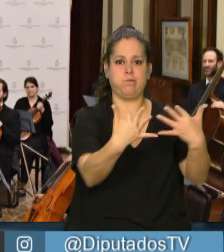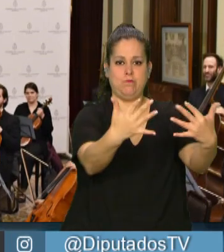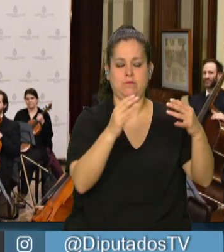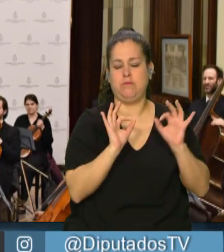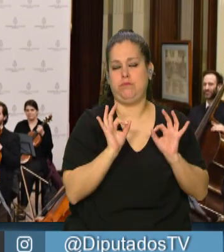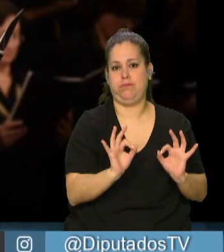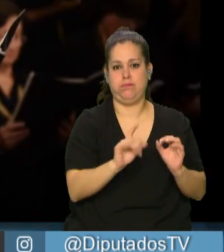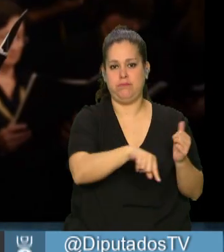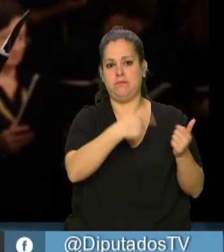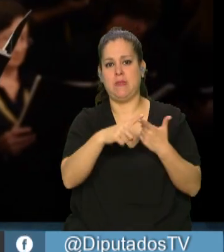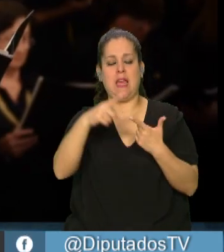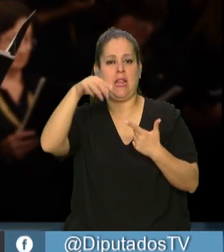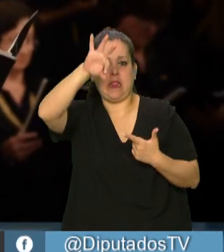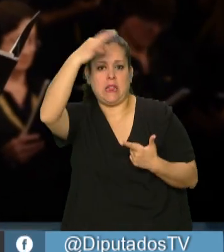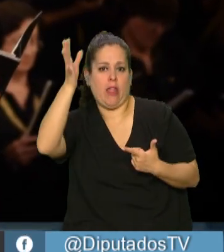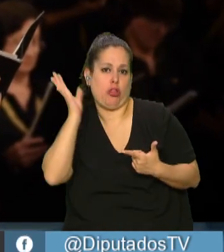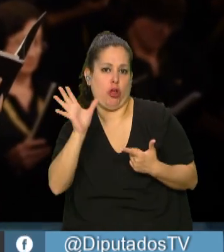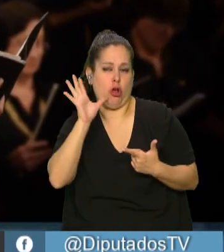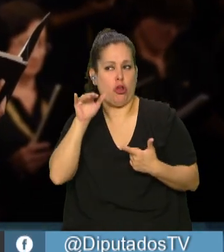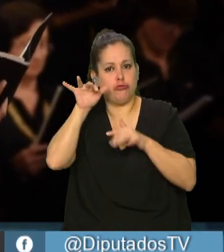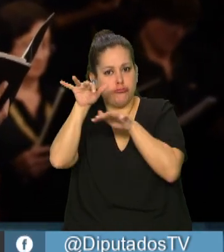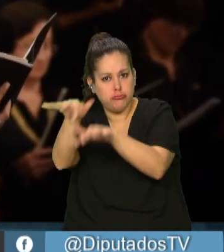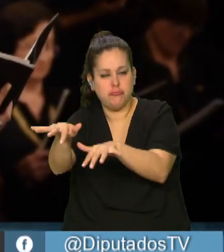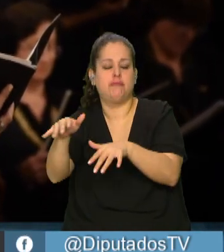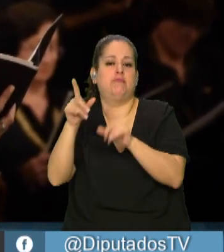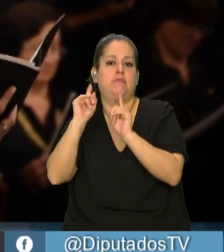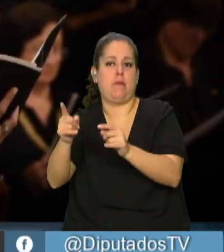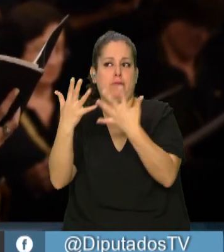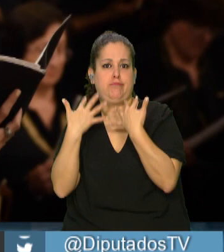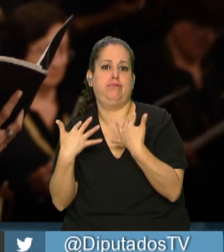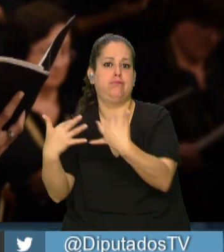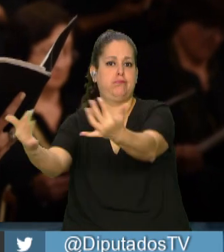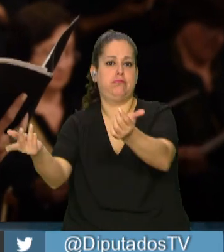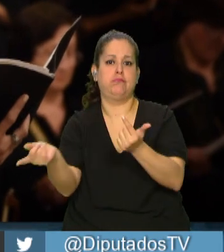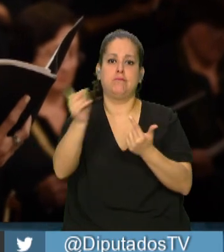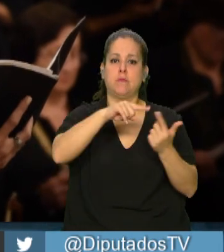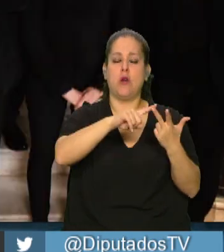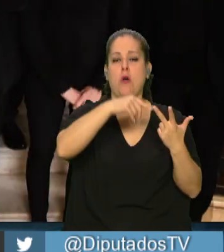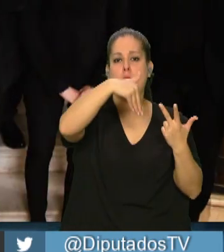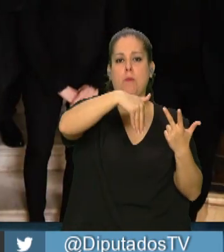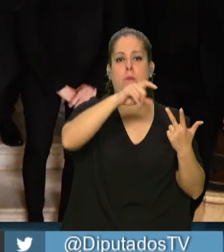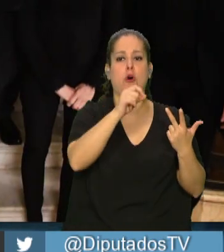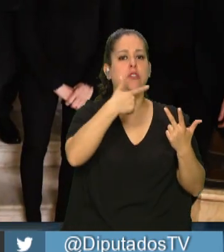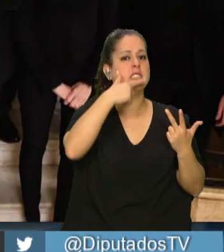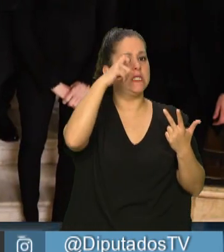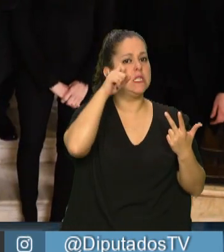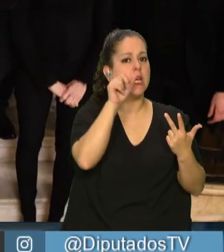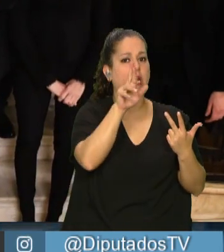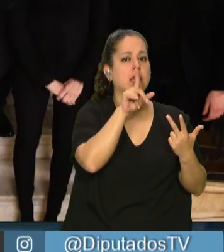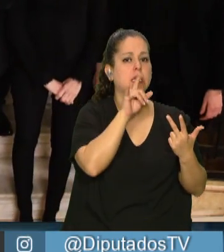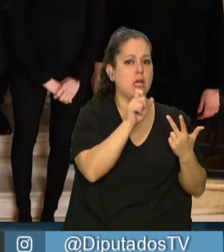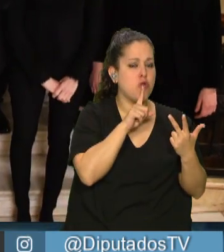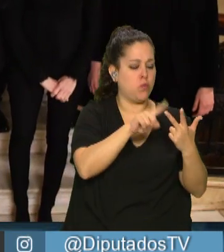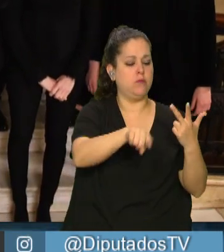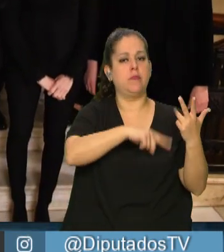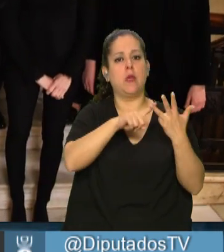han estado en el Teatro Colón, forman parte del ciclo Mozarteum, participan en conciertos en la Usina